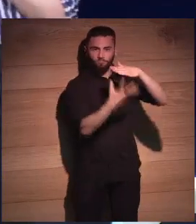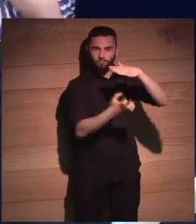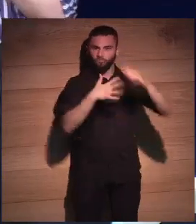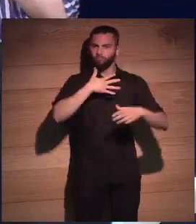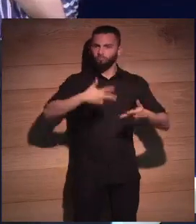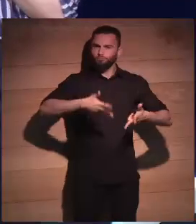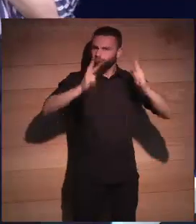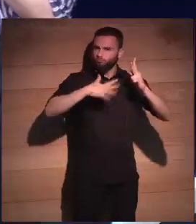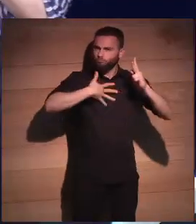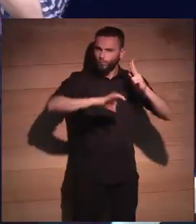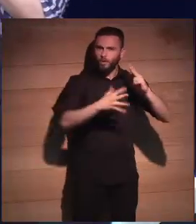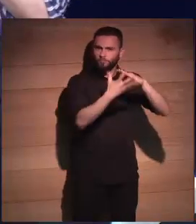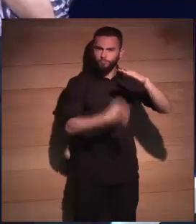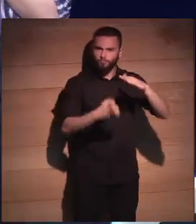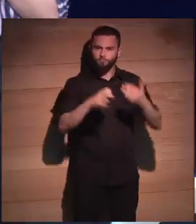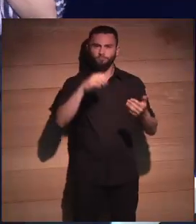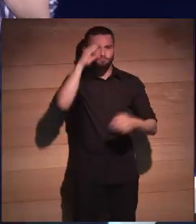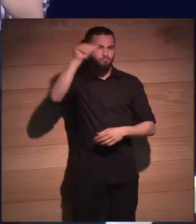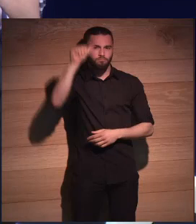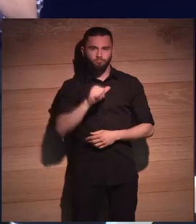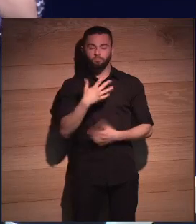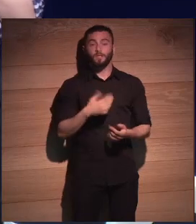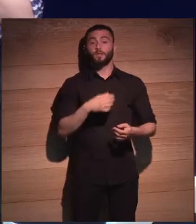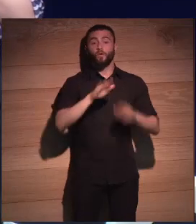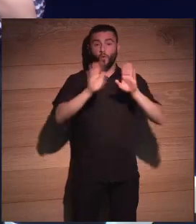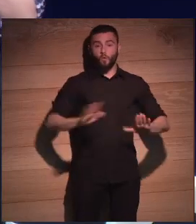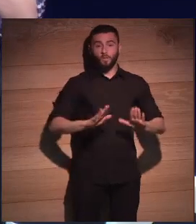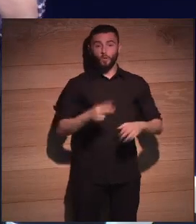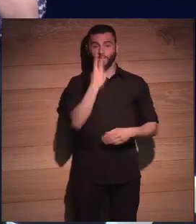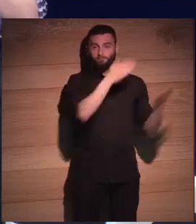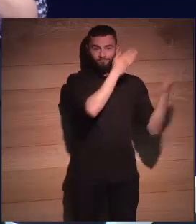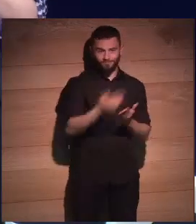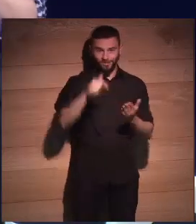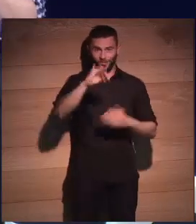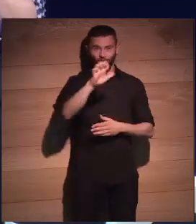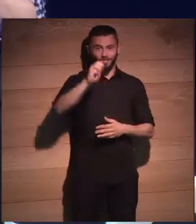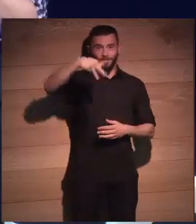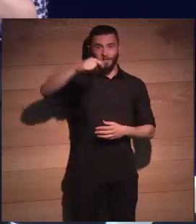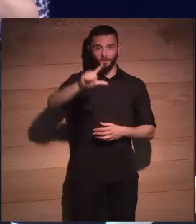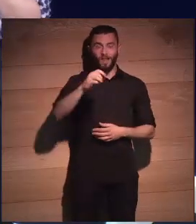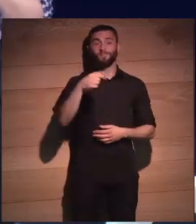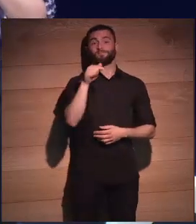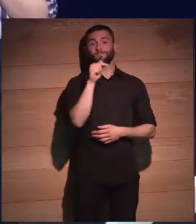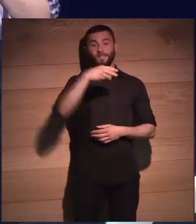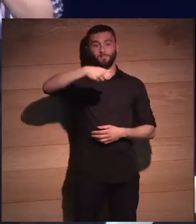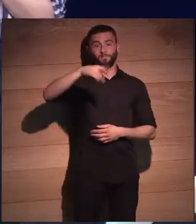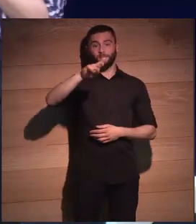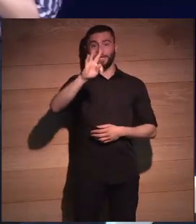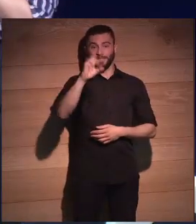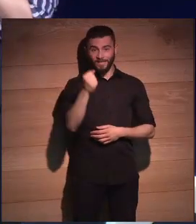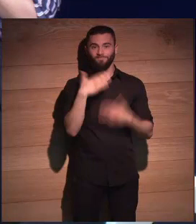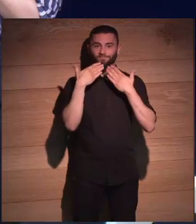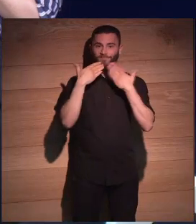gratuitas. Ya por último, quiero agradecer a los 2 invitados de hoy, a José Manuel Alonso y a Marta Peirano, por participar en esta